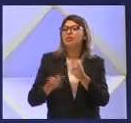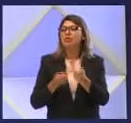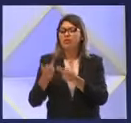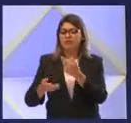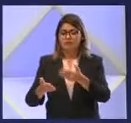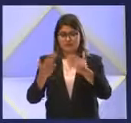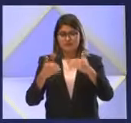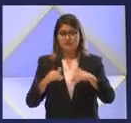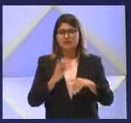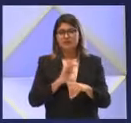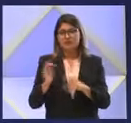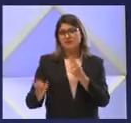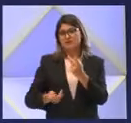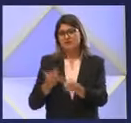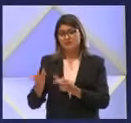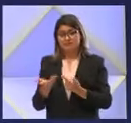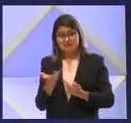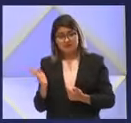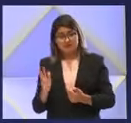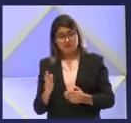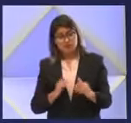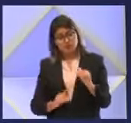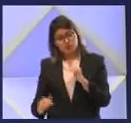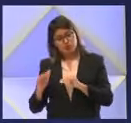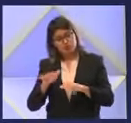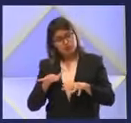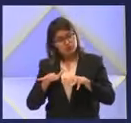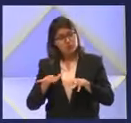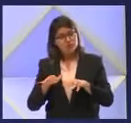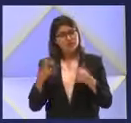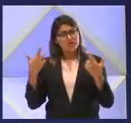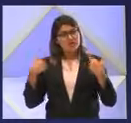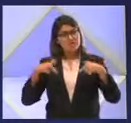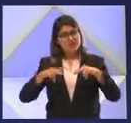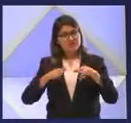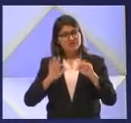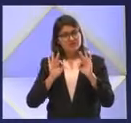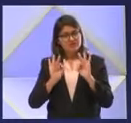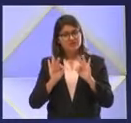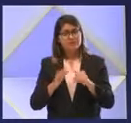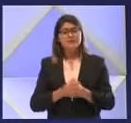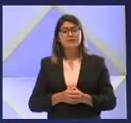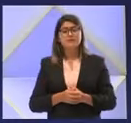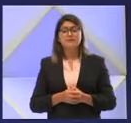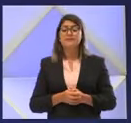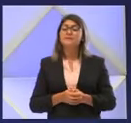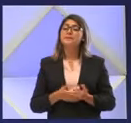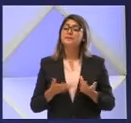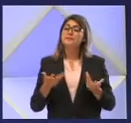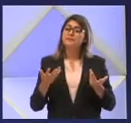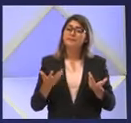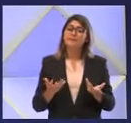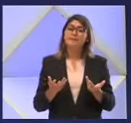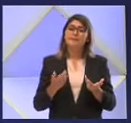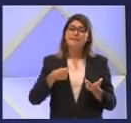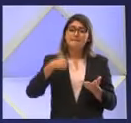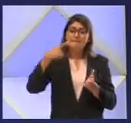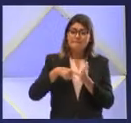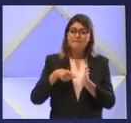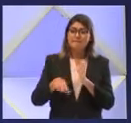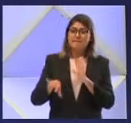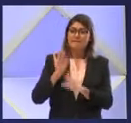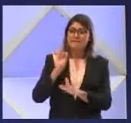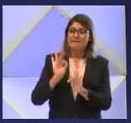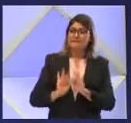de preguntarles a los maestros de maestros todas esas dudas que tienen creo que siempre es muy relevante escuchar te